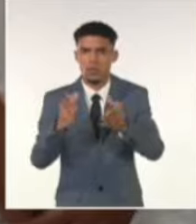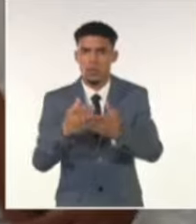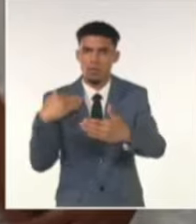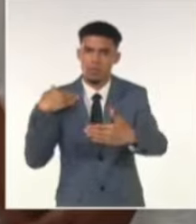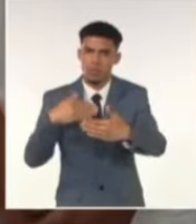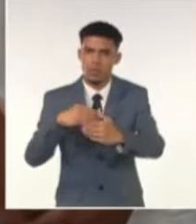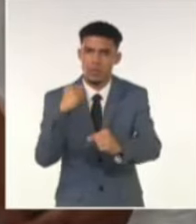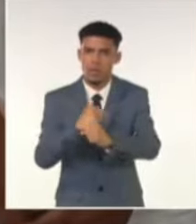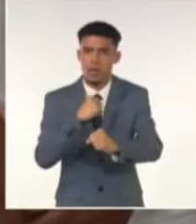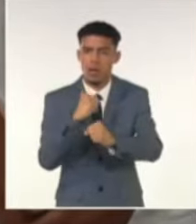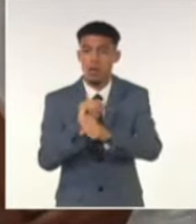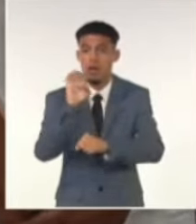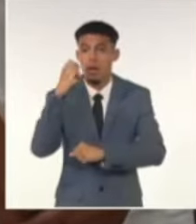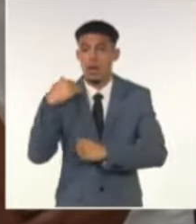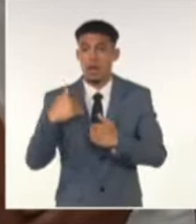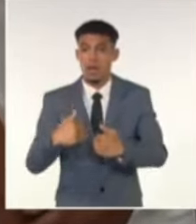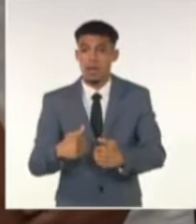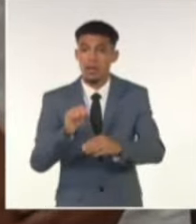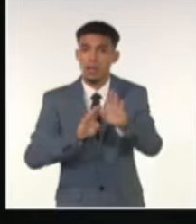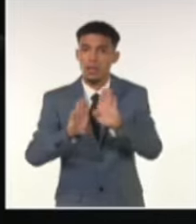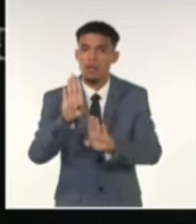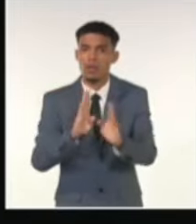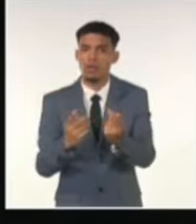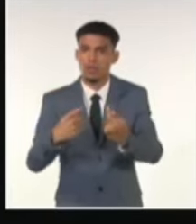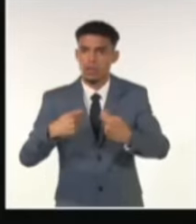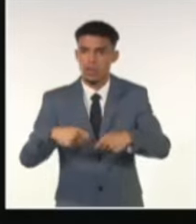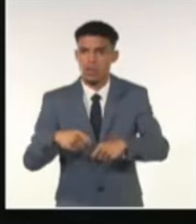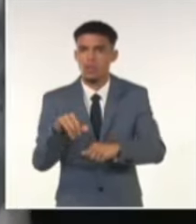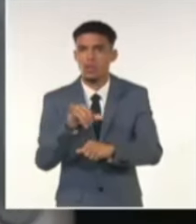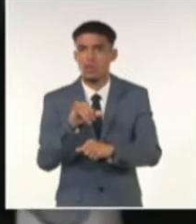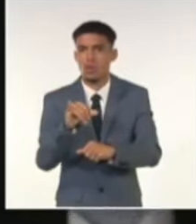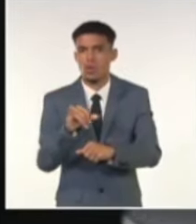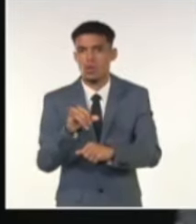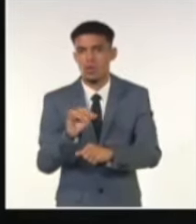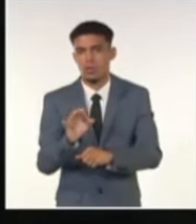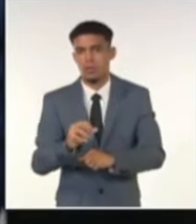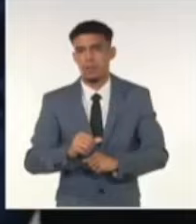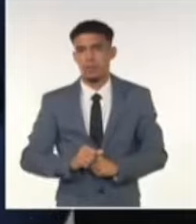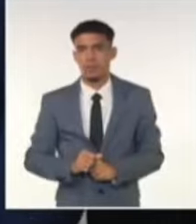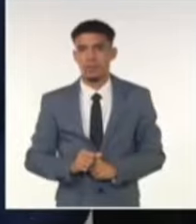ética ante la defensa de derechos y causas justas.